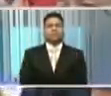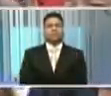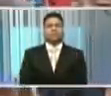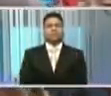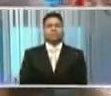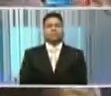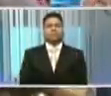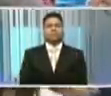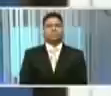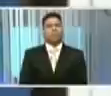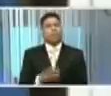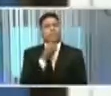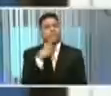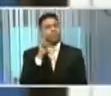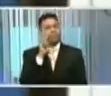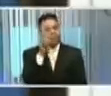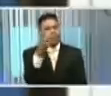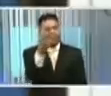Bueno, pero fíjense ustedes,